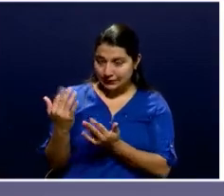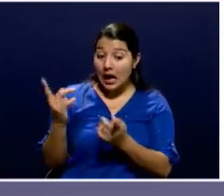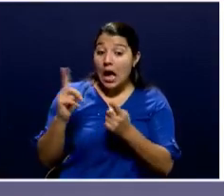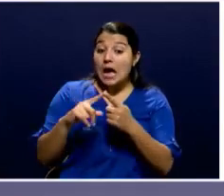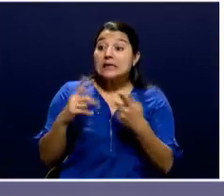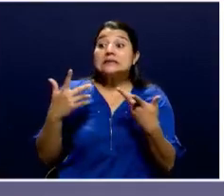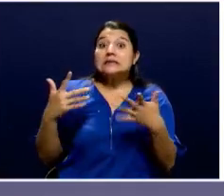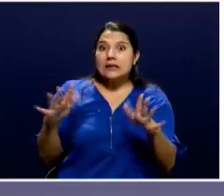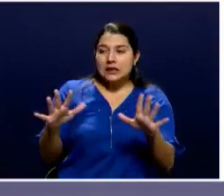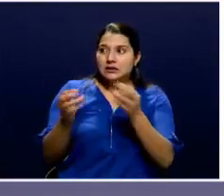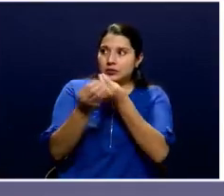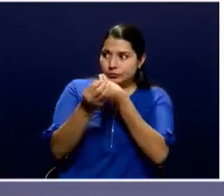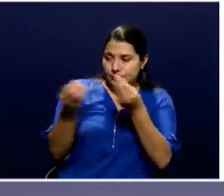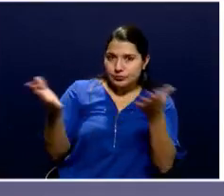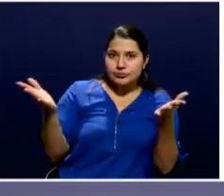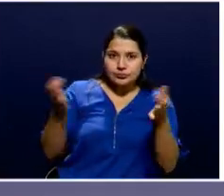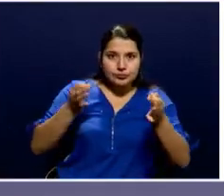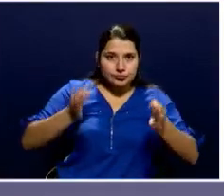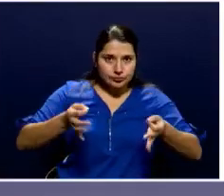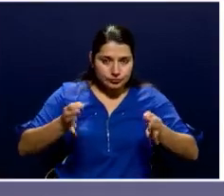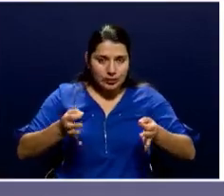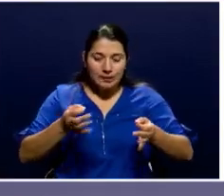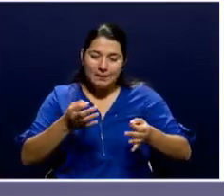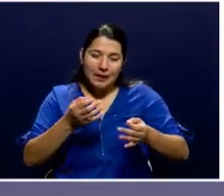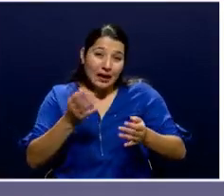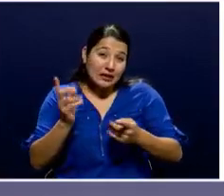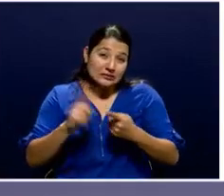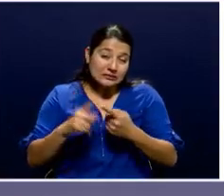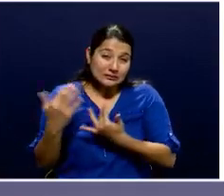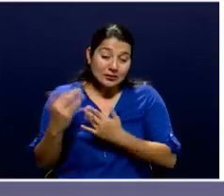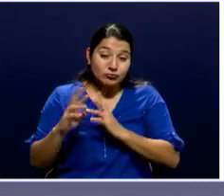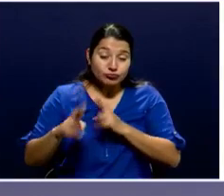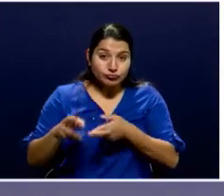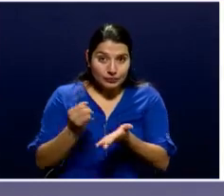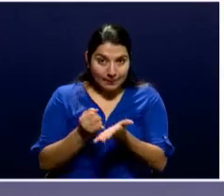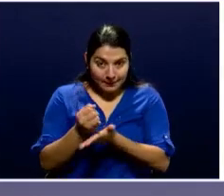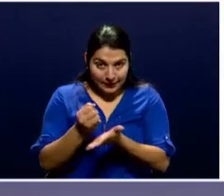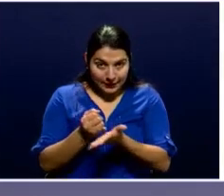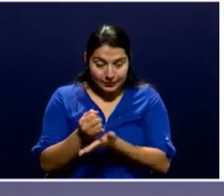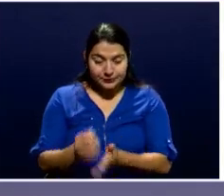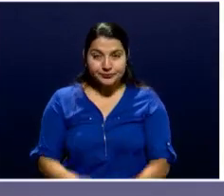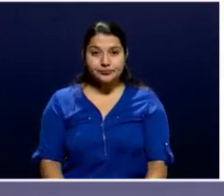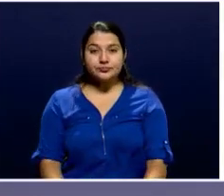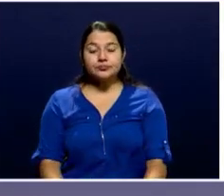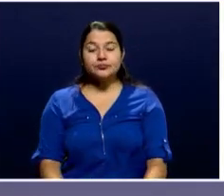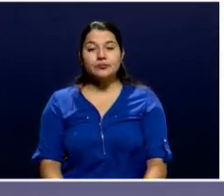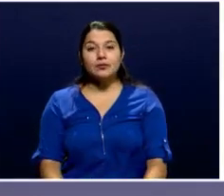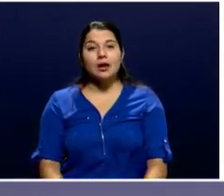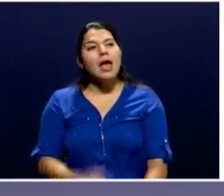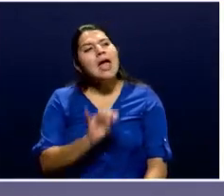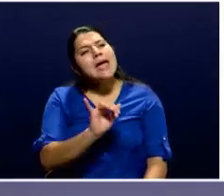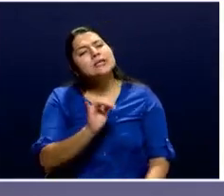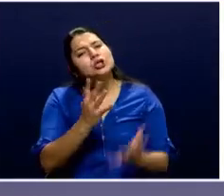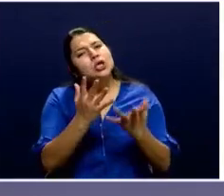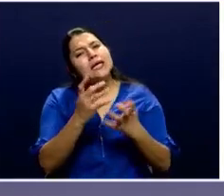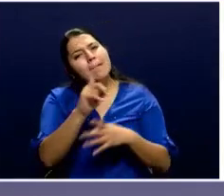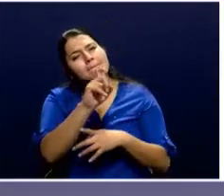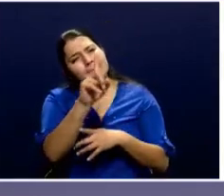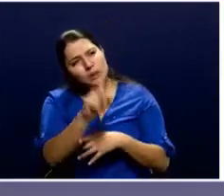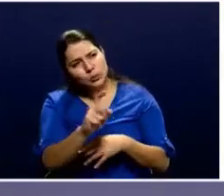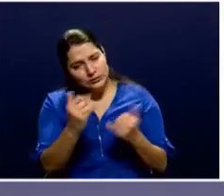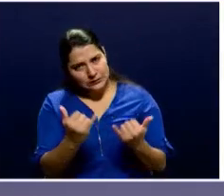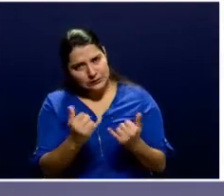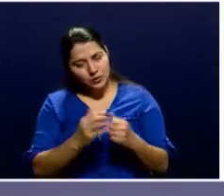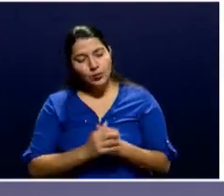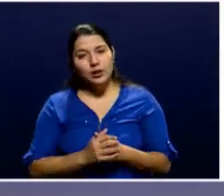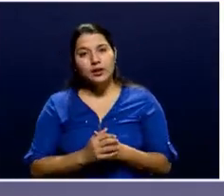vaya develando un poco la investigación científica. Justamente en eso quería preguntarle a